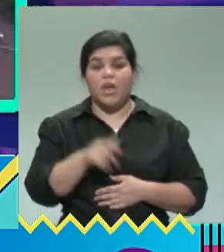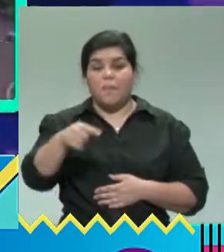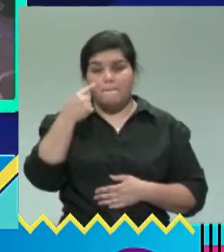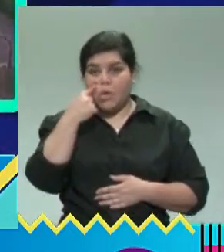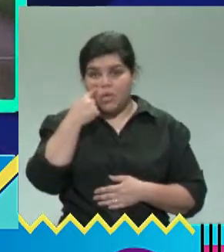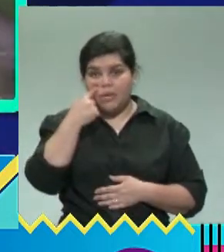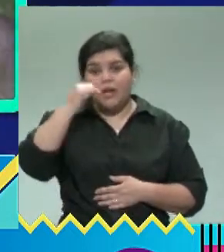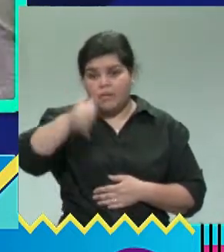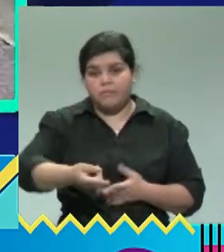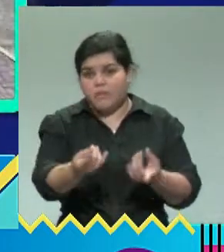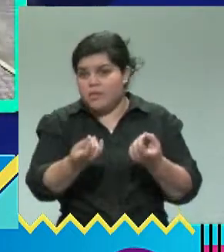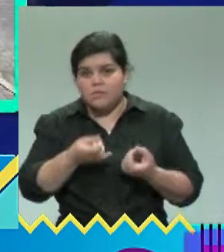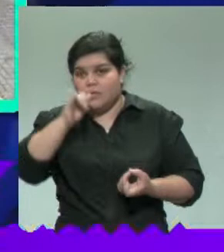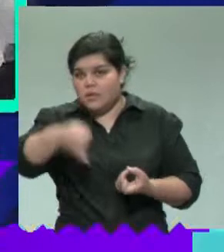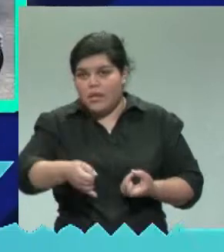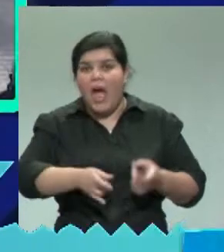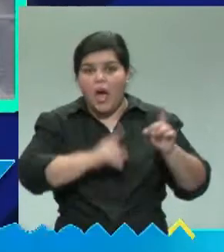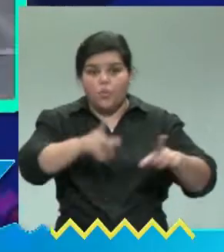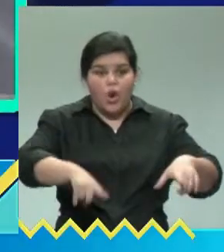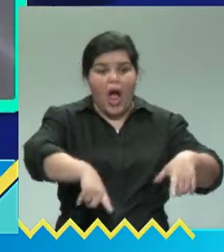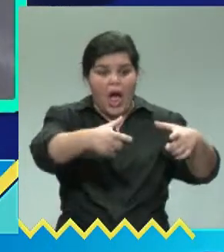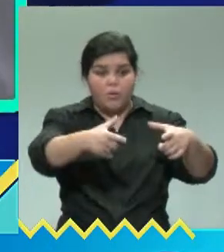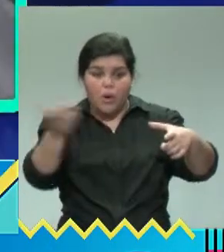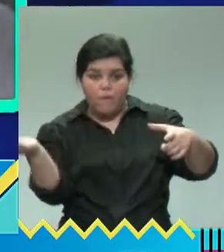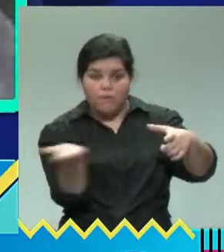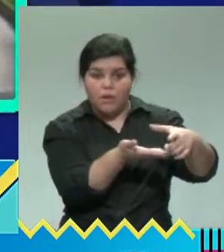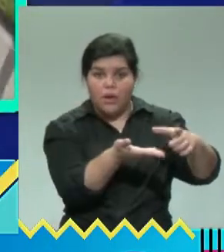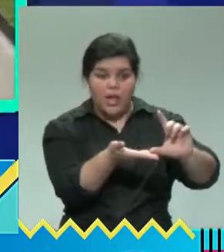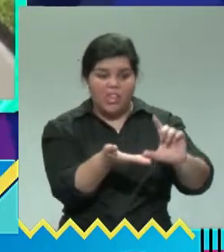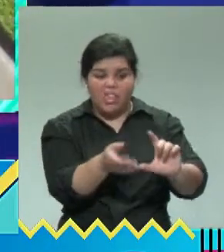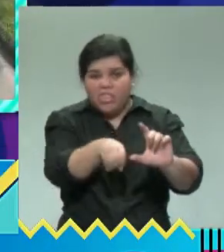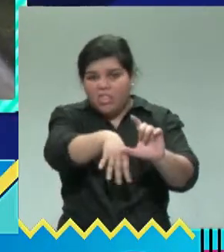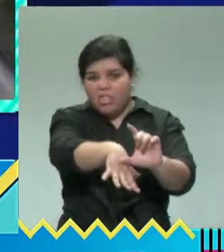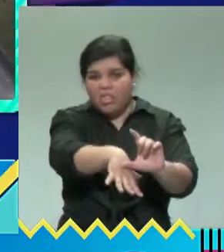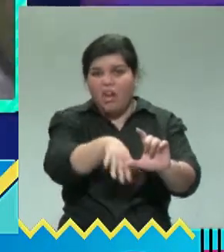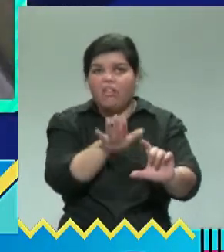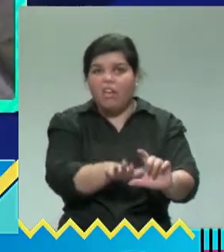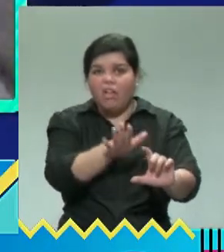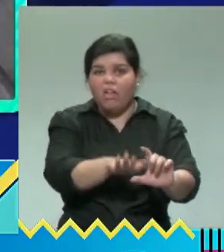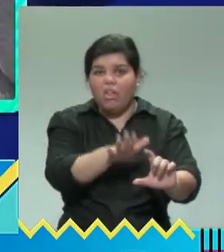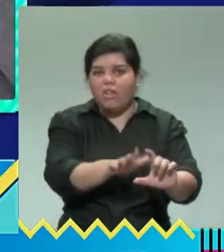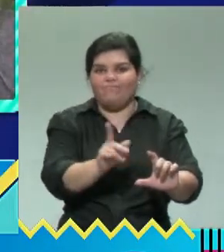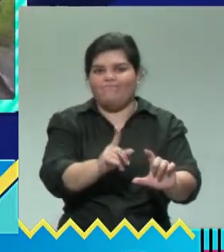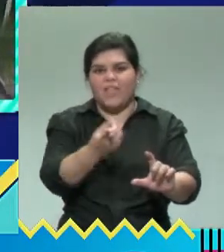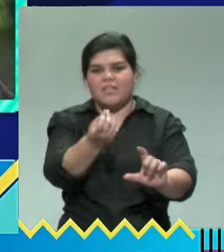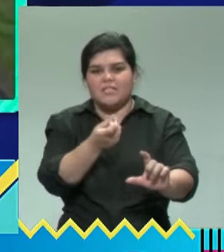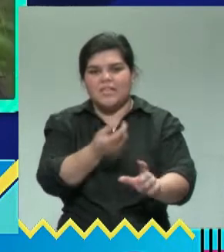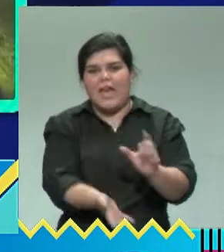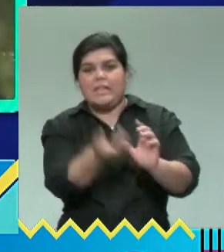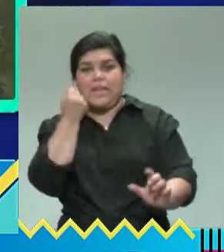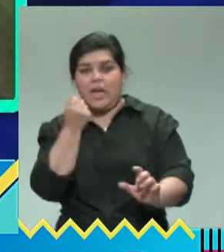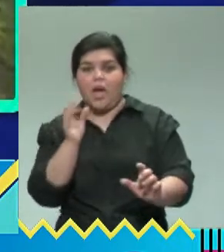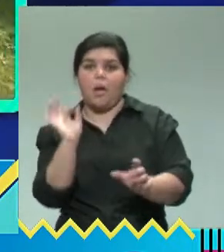a veces hay árboles erradicados que tienen que dejar su espacio libre para que se pueda producir el replante. Entonces